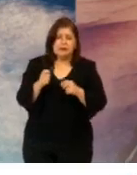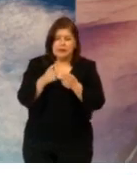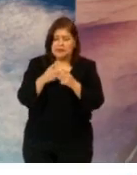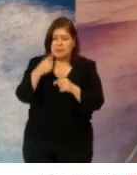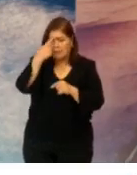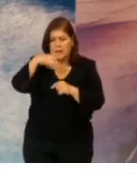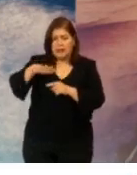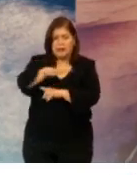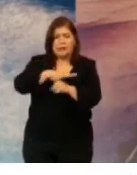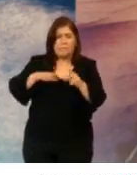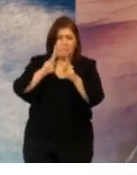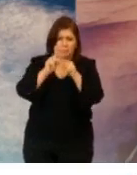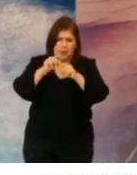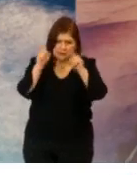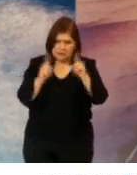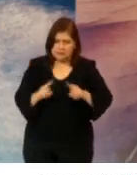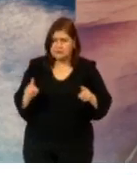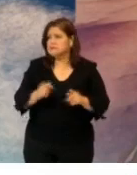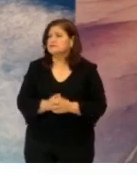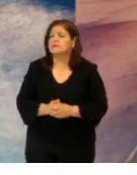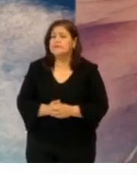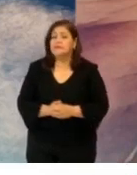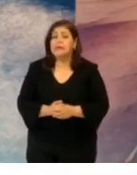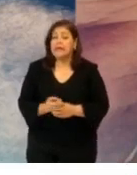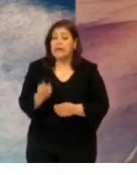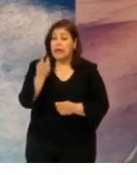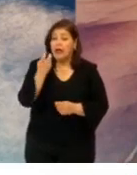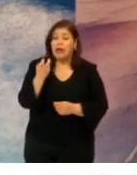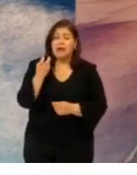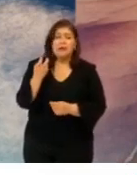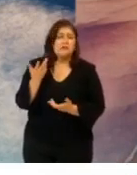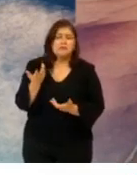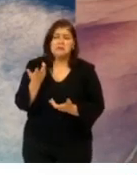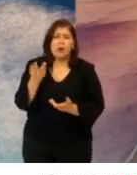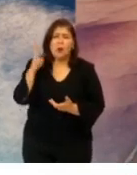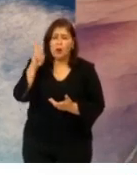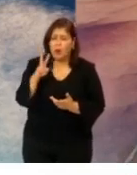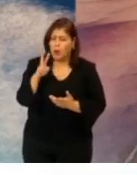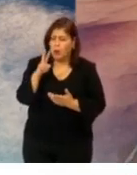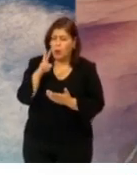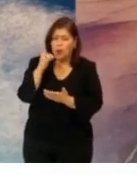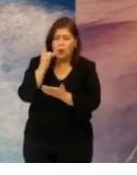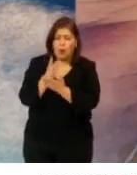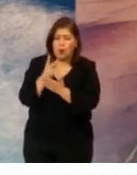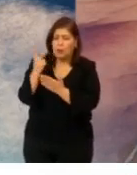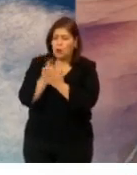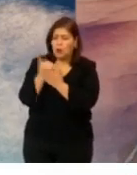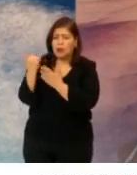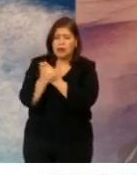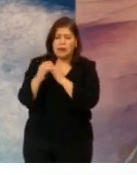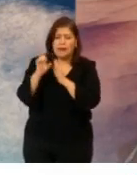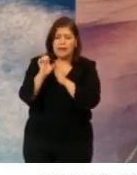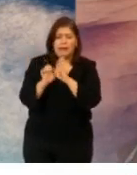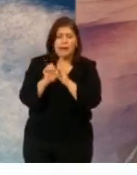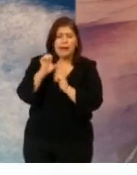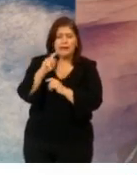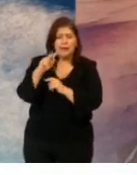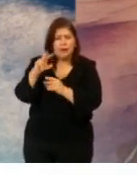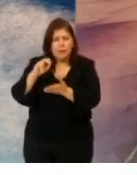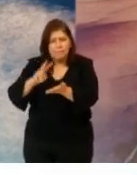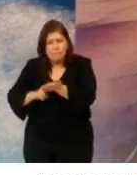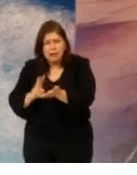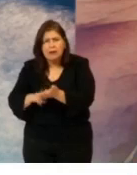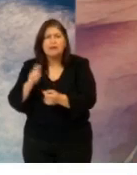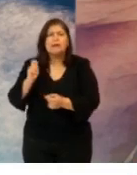Paz. Red por de Paz. Y la única proyecto ético es ¿cómo vamos a vivir la